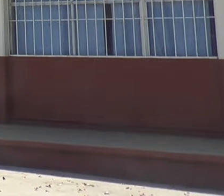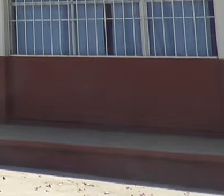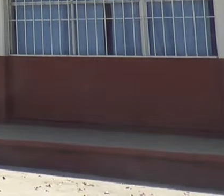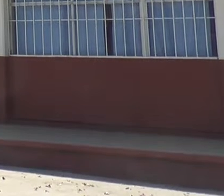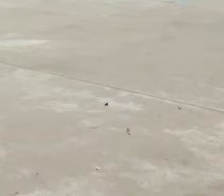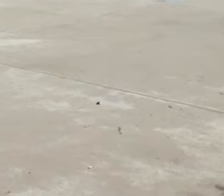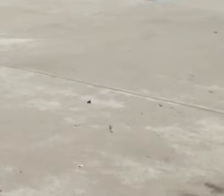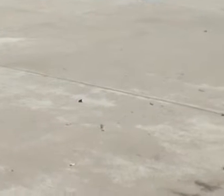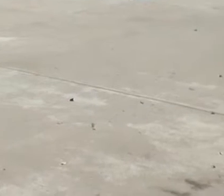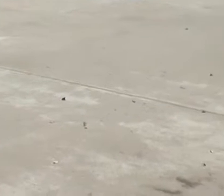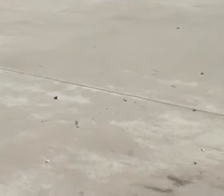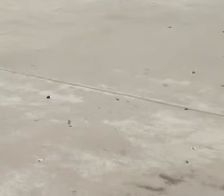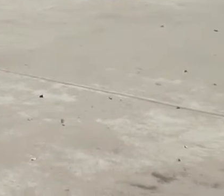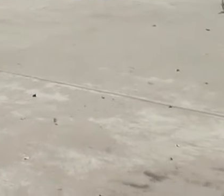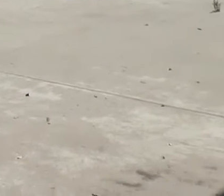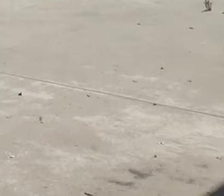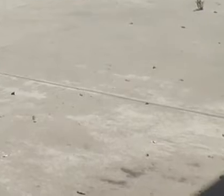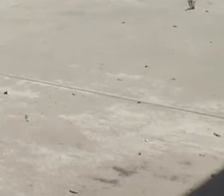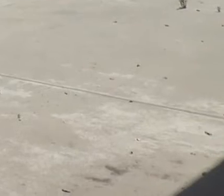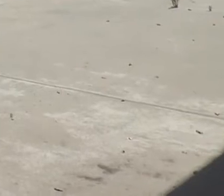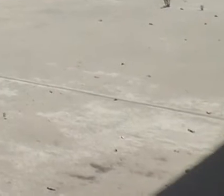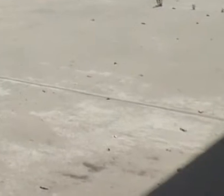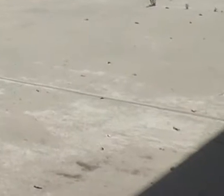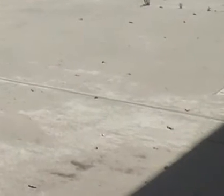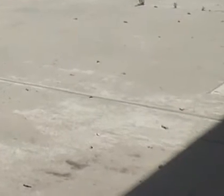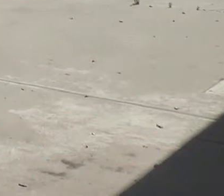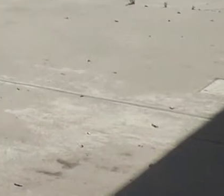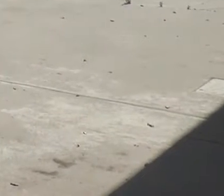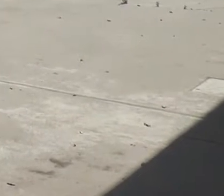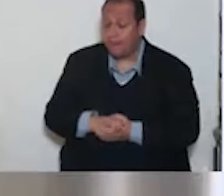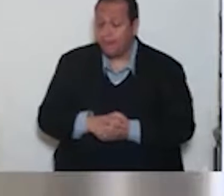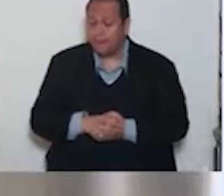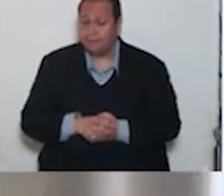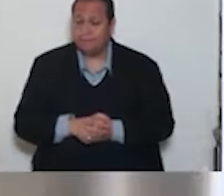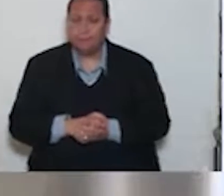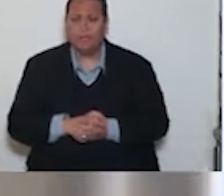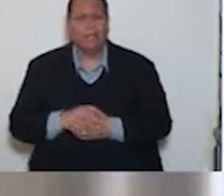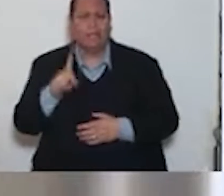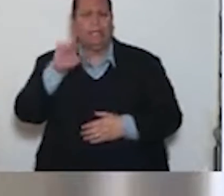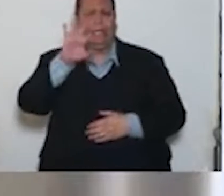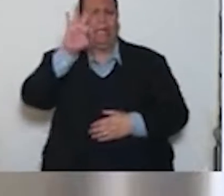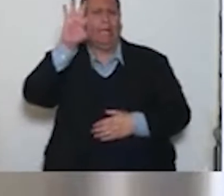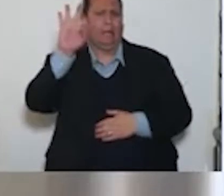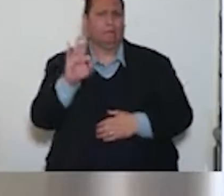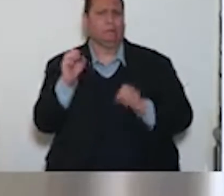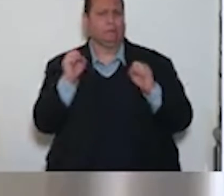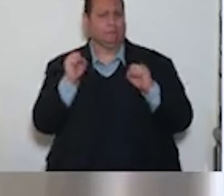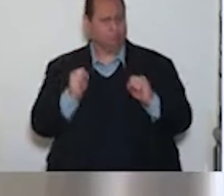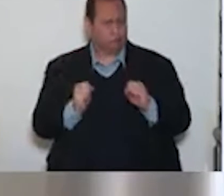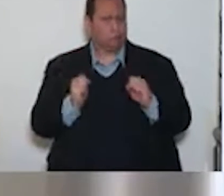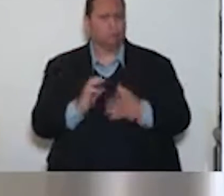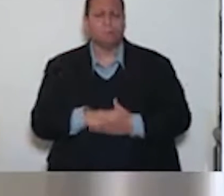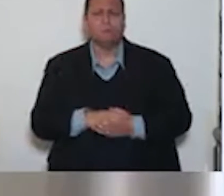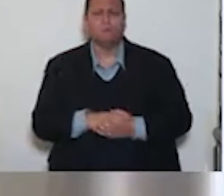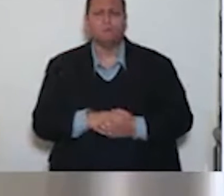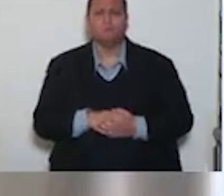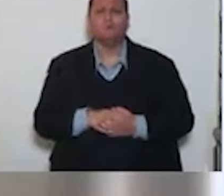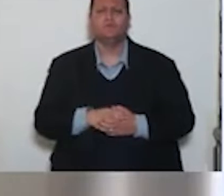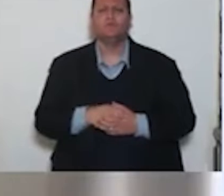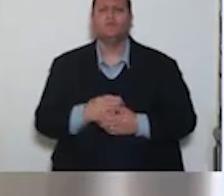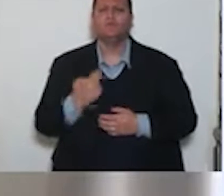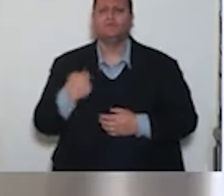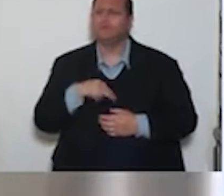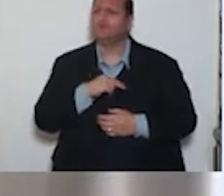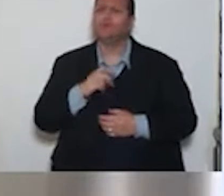mandataria durante su conferencia matutina luego del cuestionamiento de la prensa 100% de seguridad de que vamos a pagar